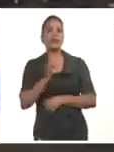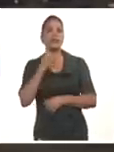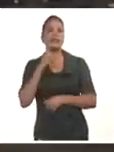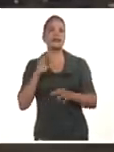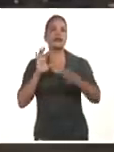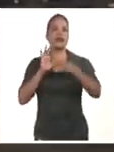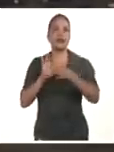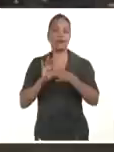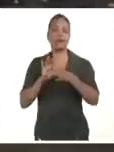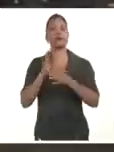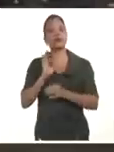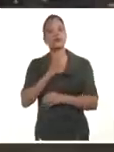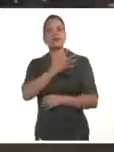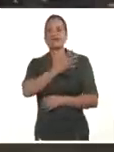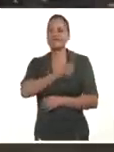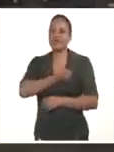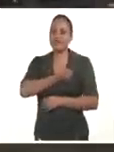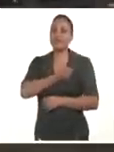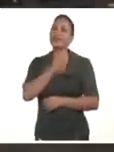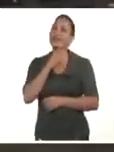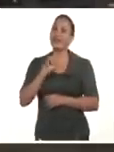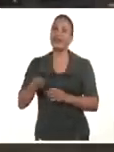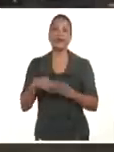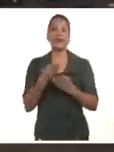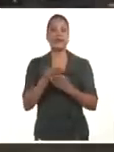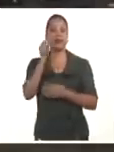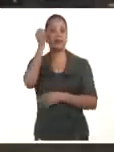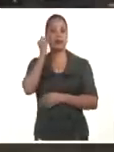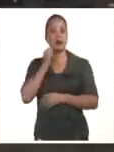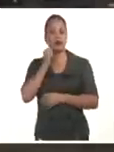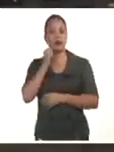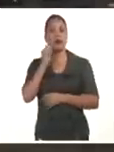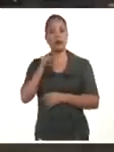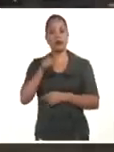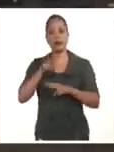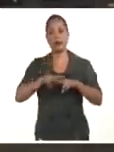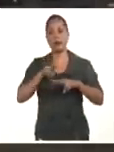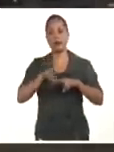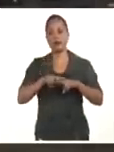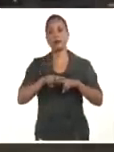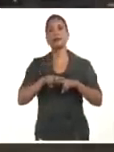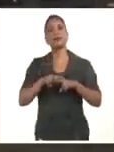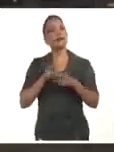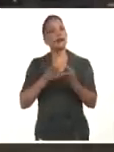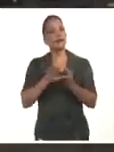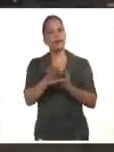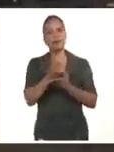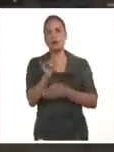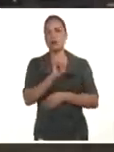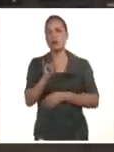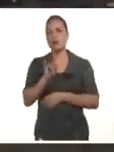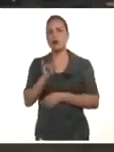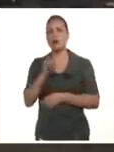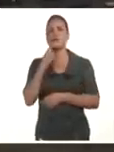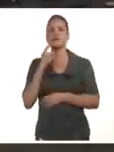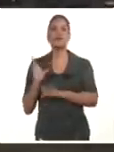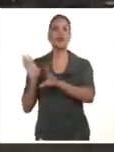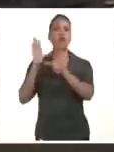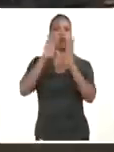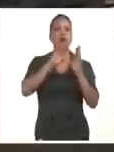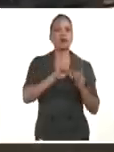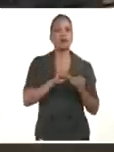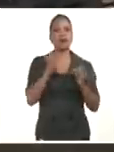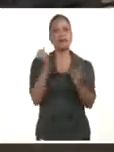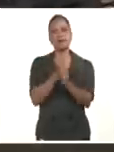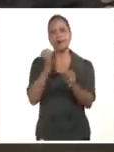sintonía. Sigue siendo triste esta jornada de sábado aquí en la capital cubana. Han continuado durante toda la jornada las